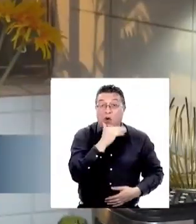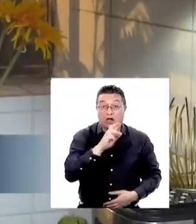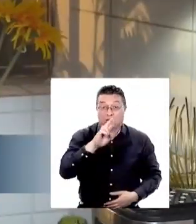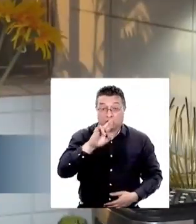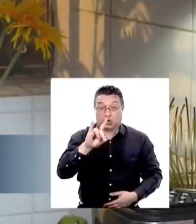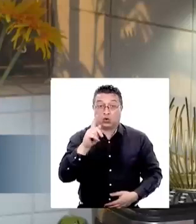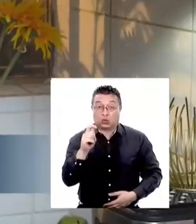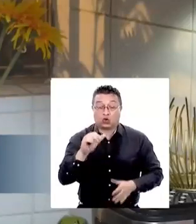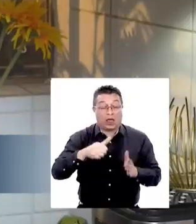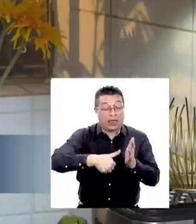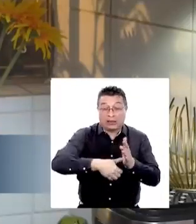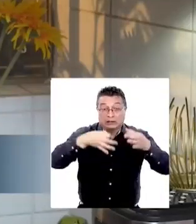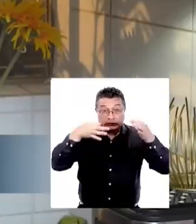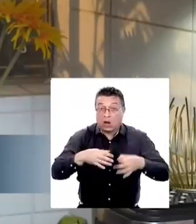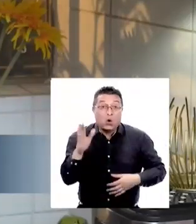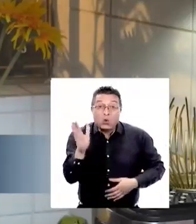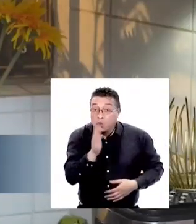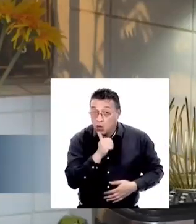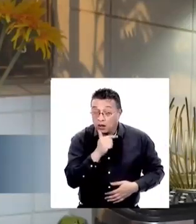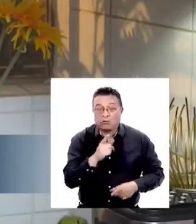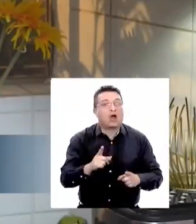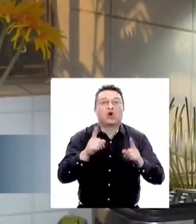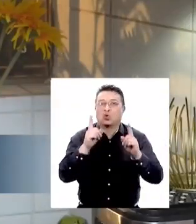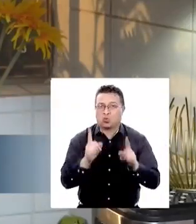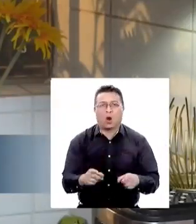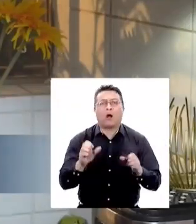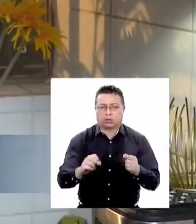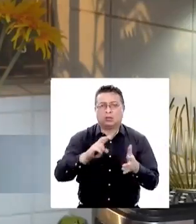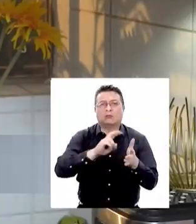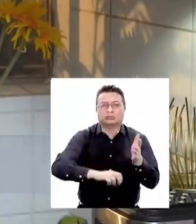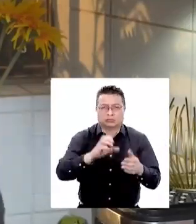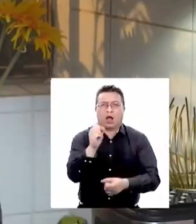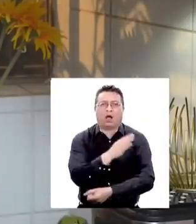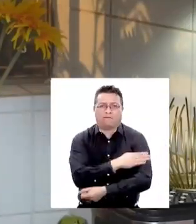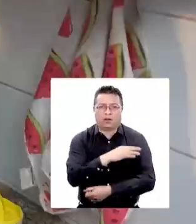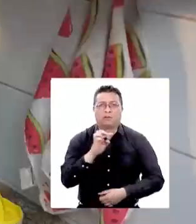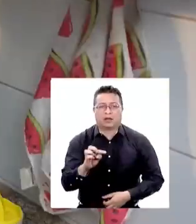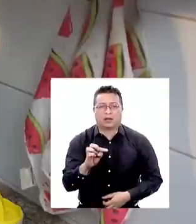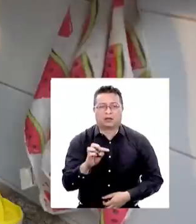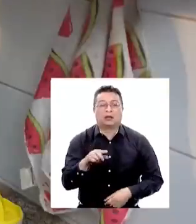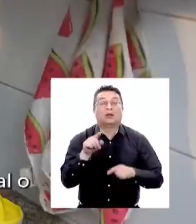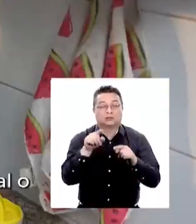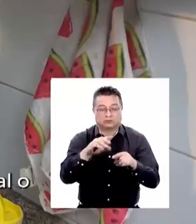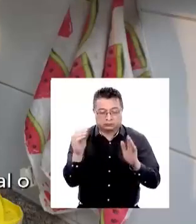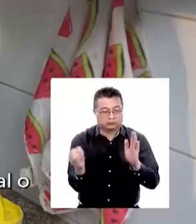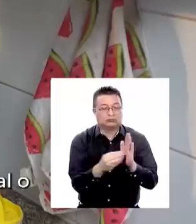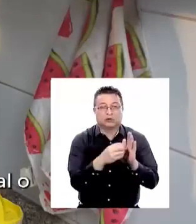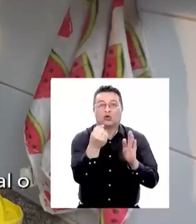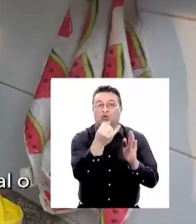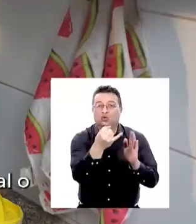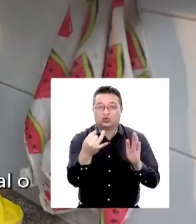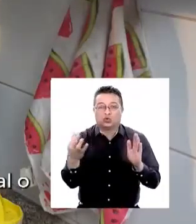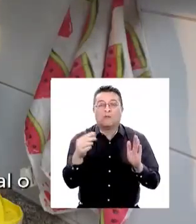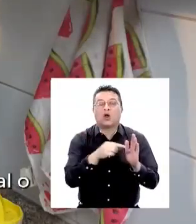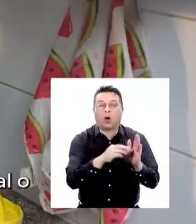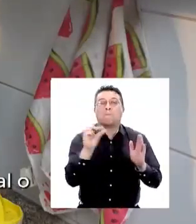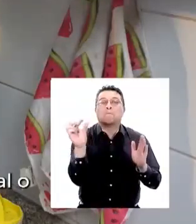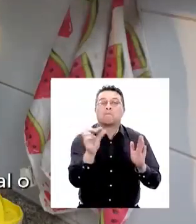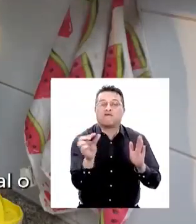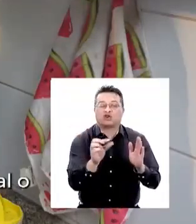RUT definitivo o cédula de identidad, igual puede cotizar en la AFP. Se creará una cuenta con un